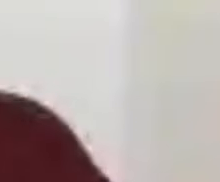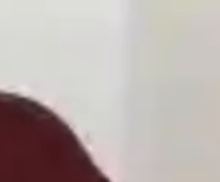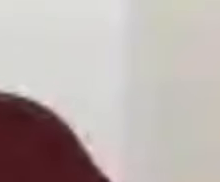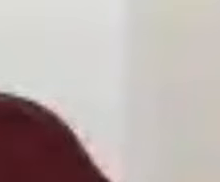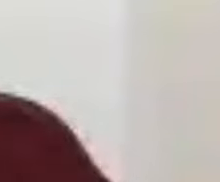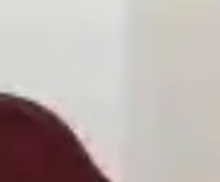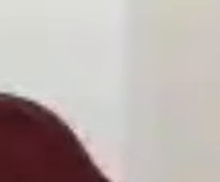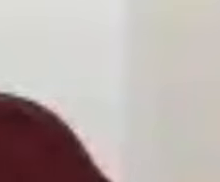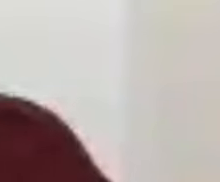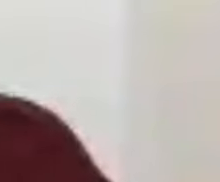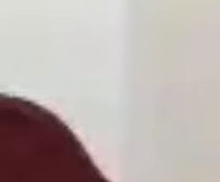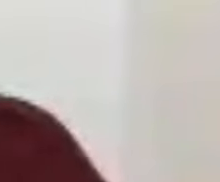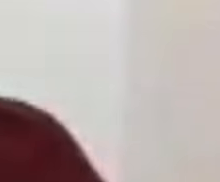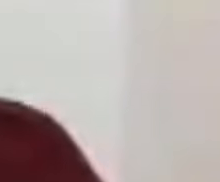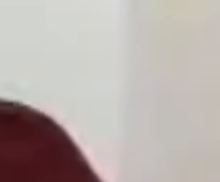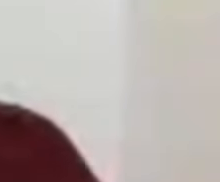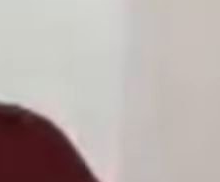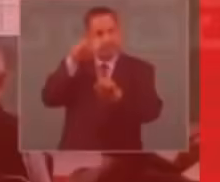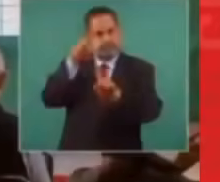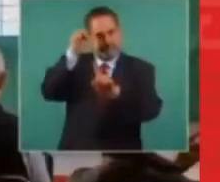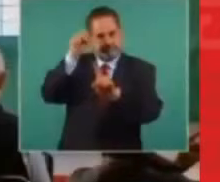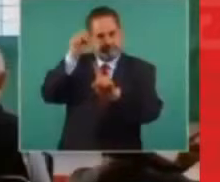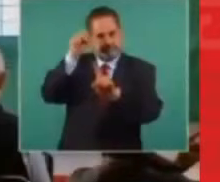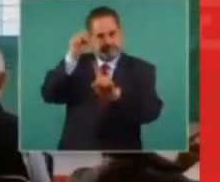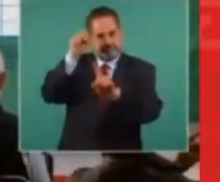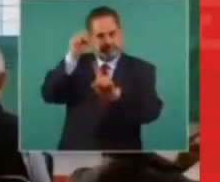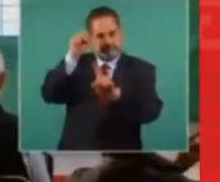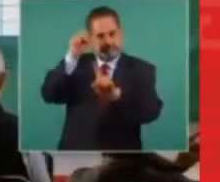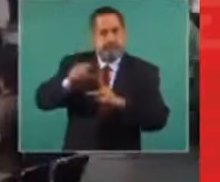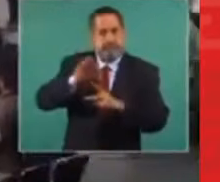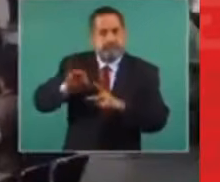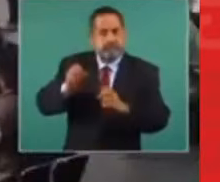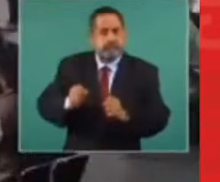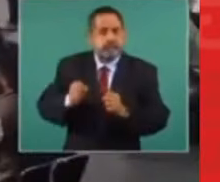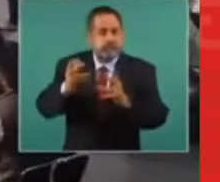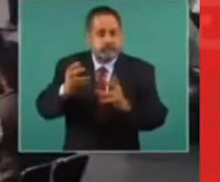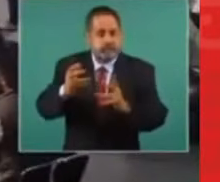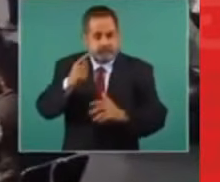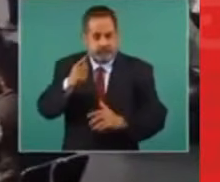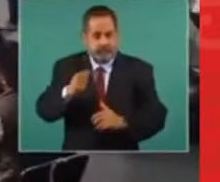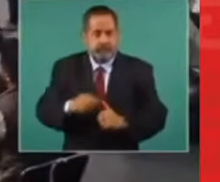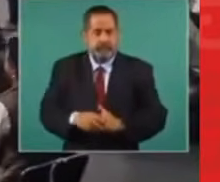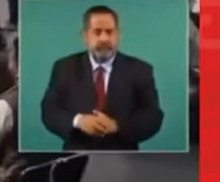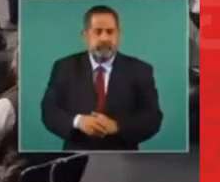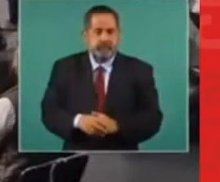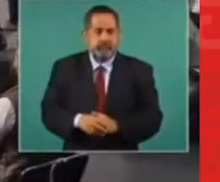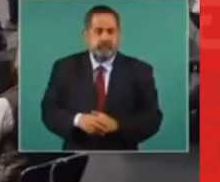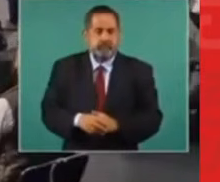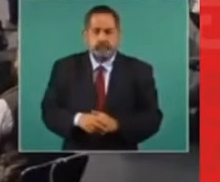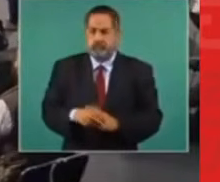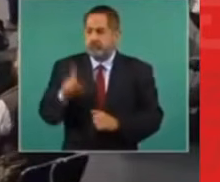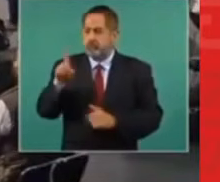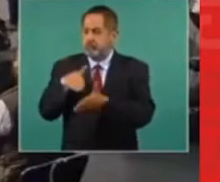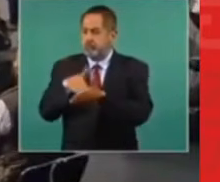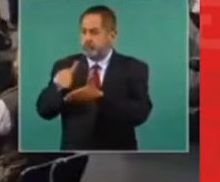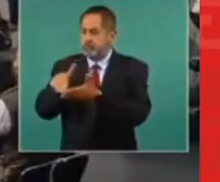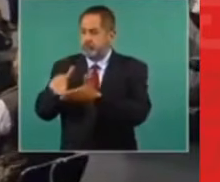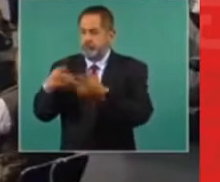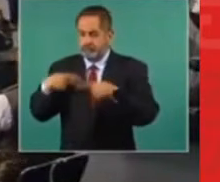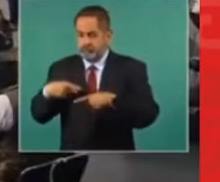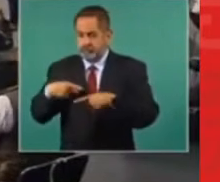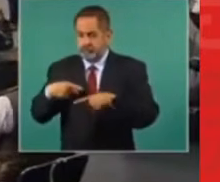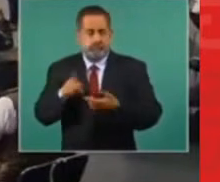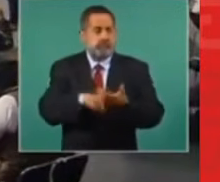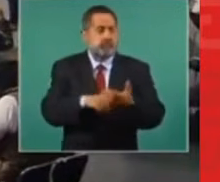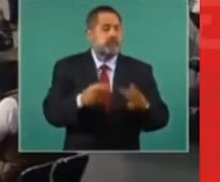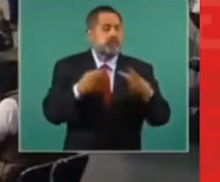del Pulitzer, no saben de lo que hablan. Bueno, pues ahí lo vamos a dejar. Yo solamente voy a decir, ¿habría manera, don